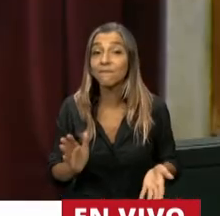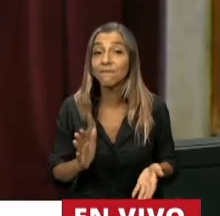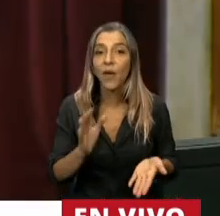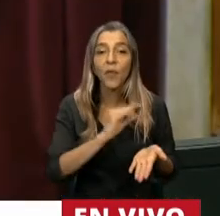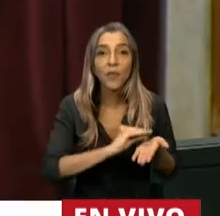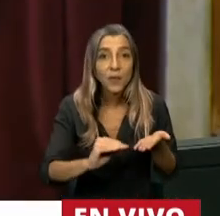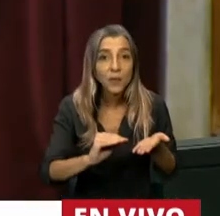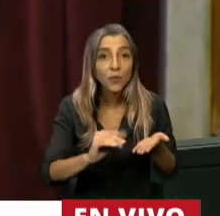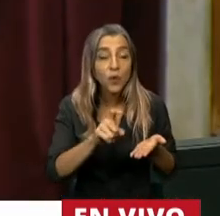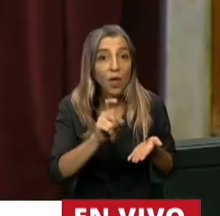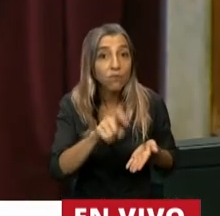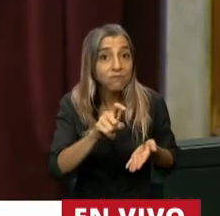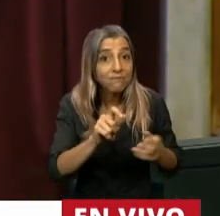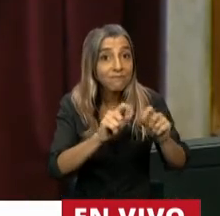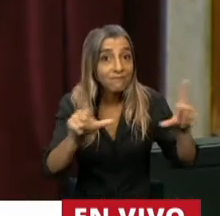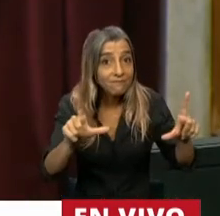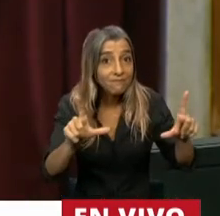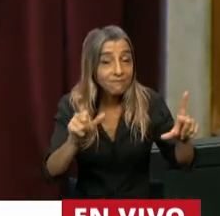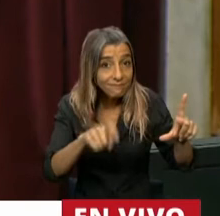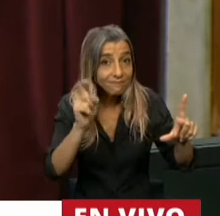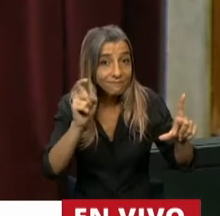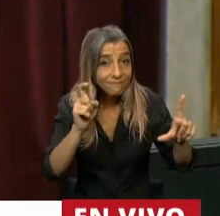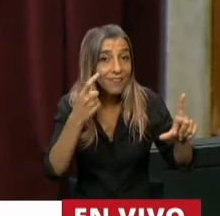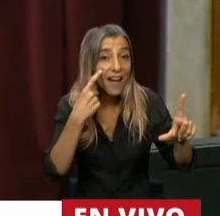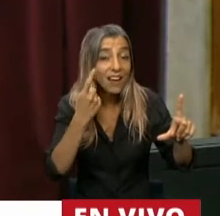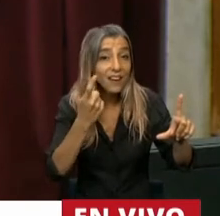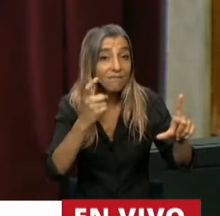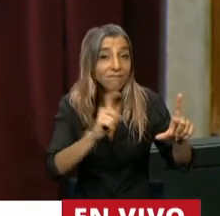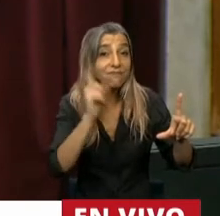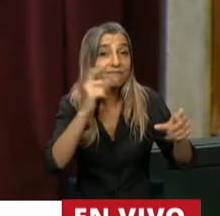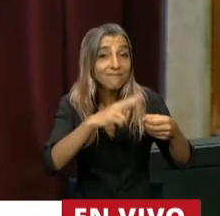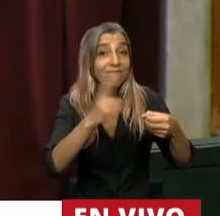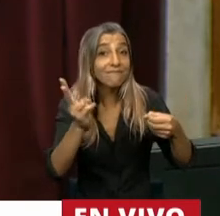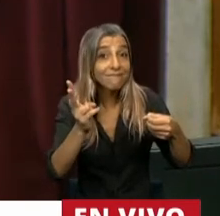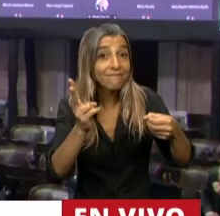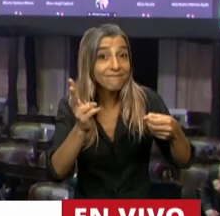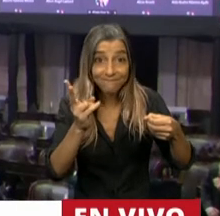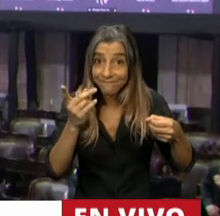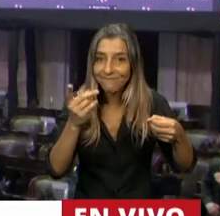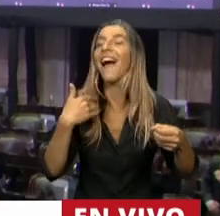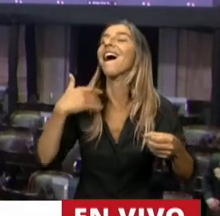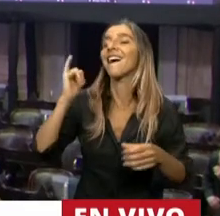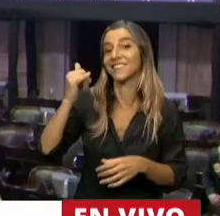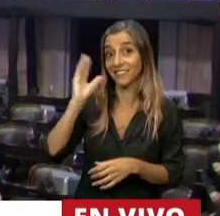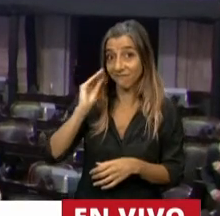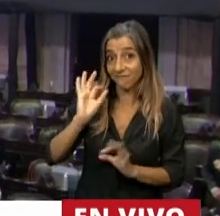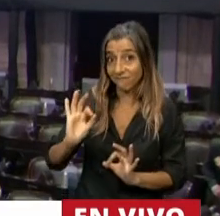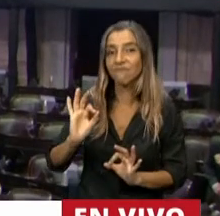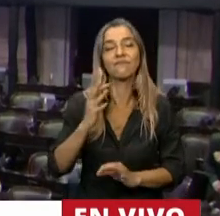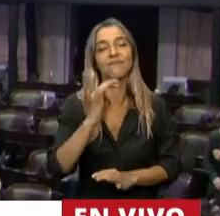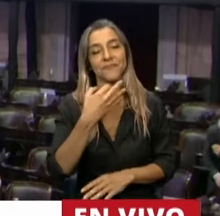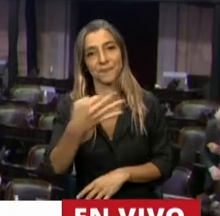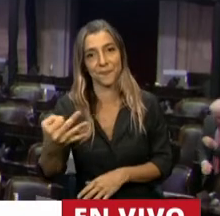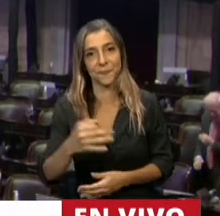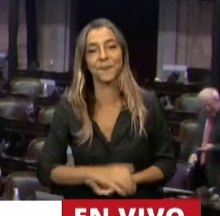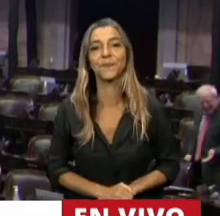Diputado, haga clic en su pantalla a ver si podemos escucharlo. Ahí está. Ahora sí se escucha. Ahí,